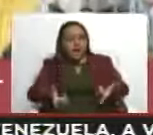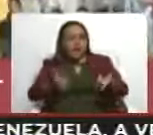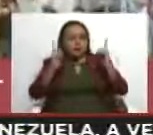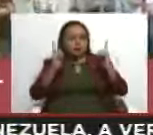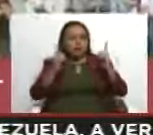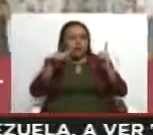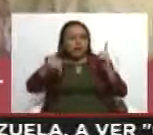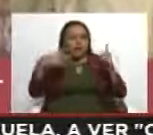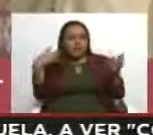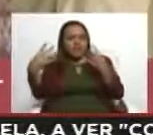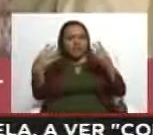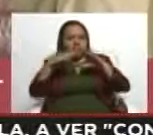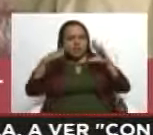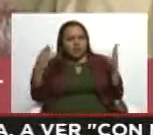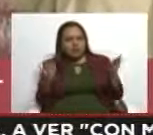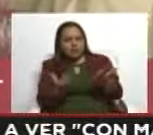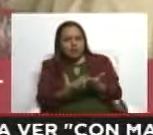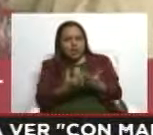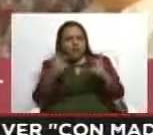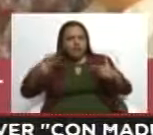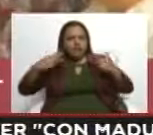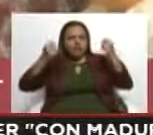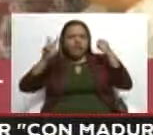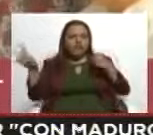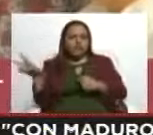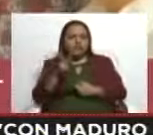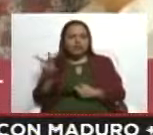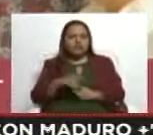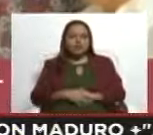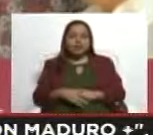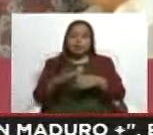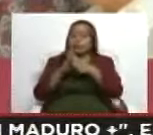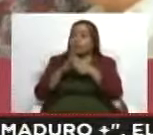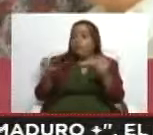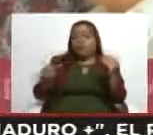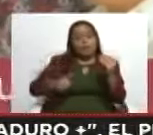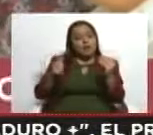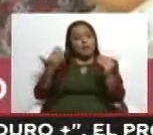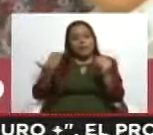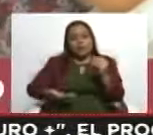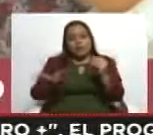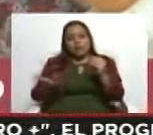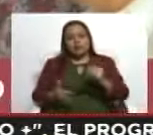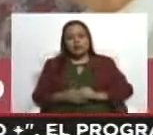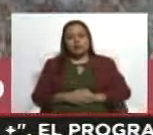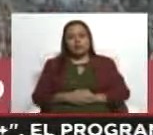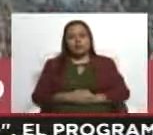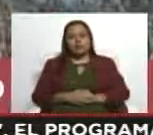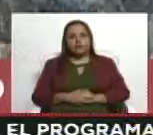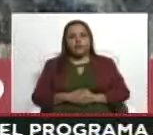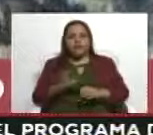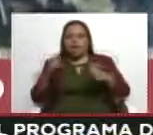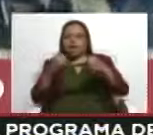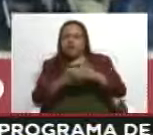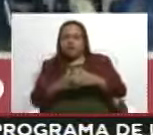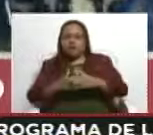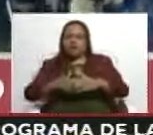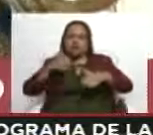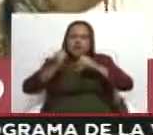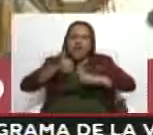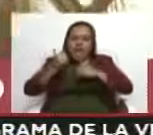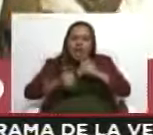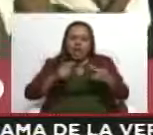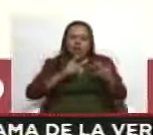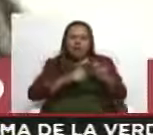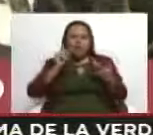de este Festival Mundial Viva Venezuela? Todo, todo. Bloque oriental, el bloque llanero, el bloque